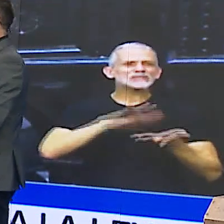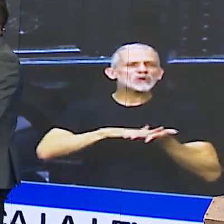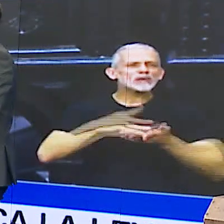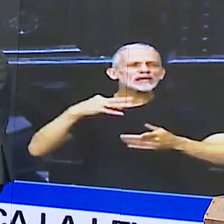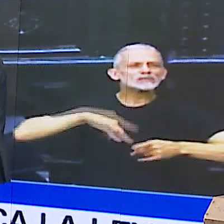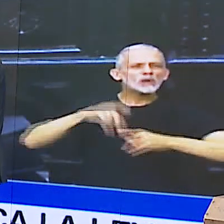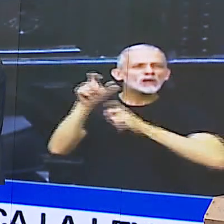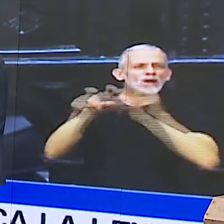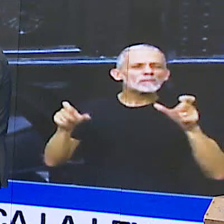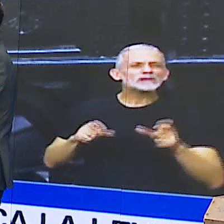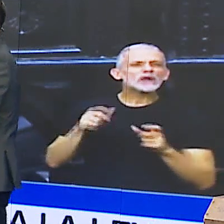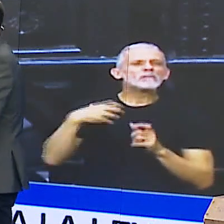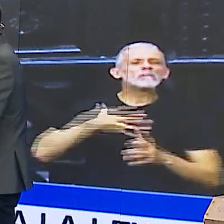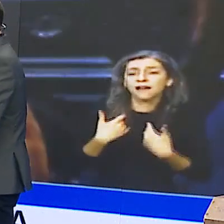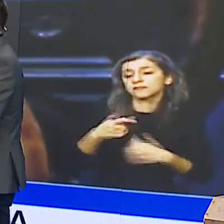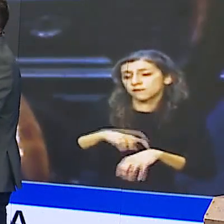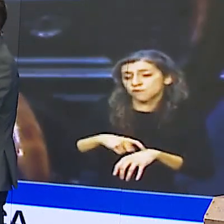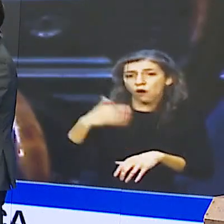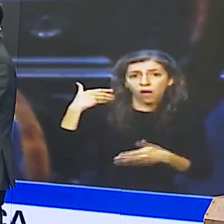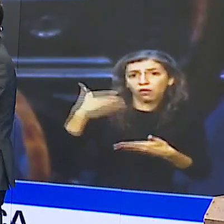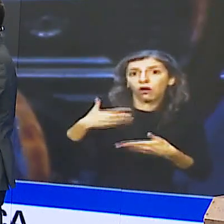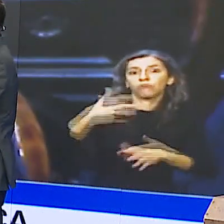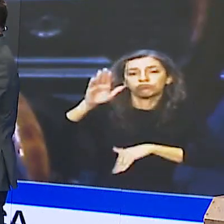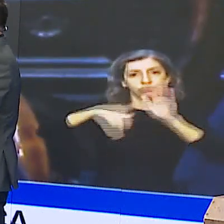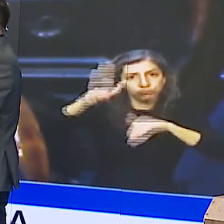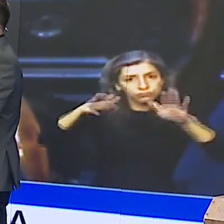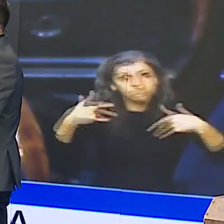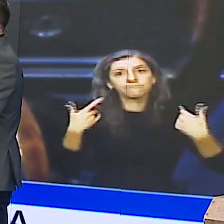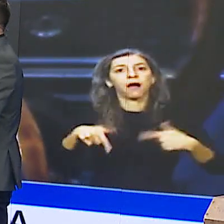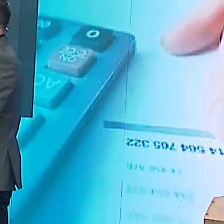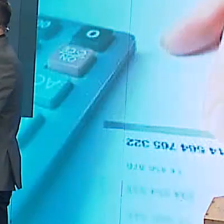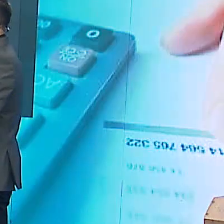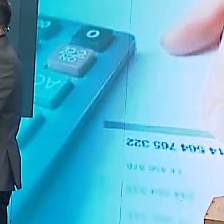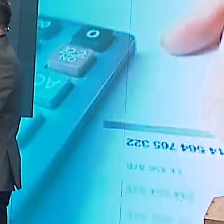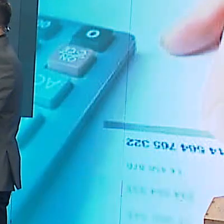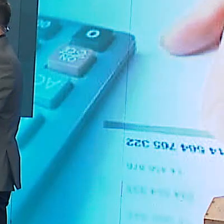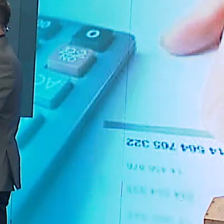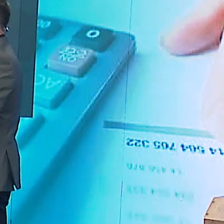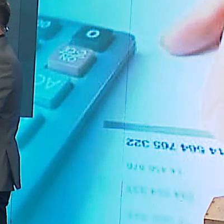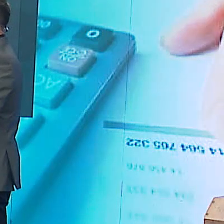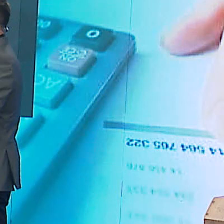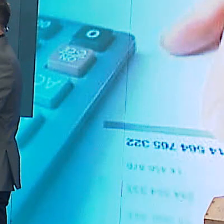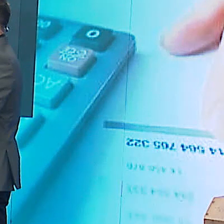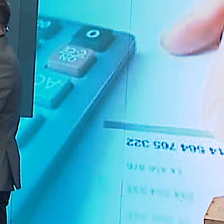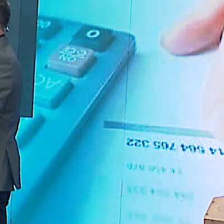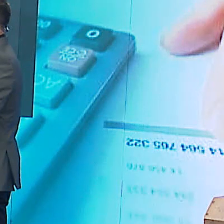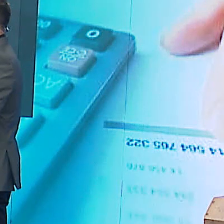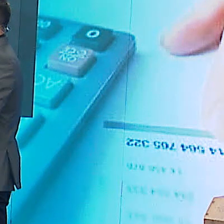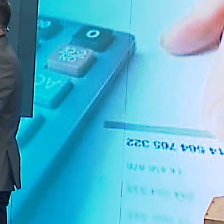con Javier Milei en otro momento, en otro pasaje de